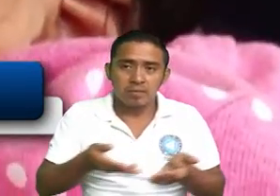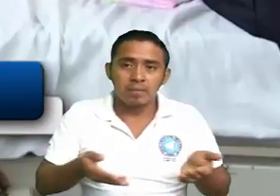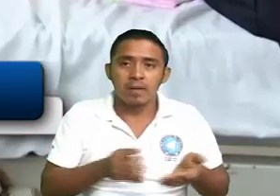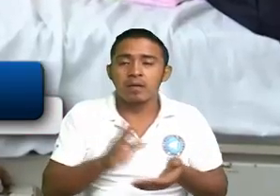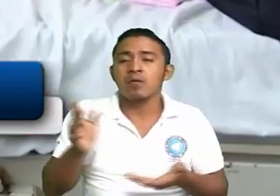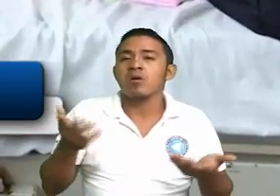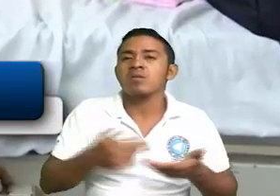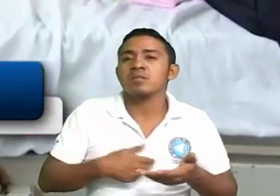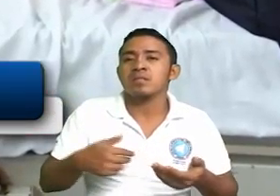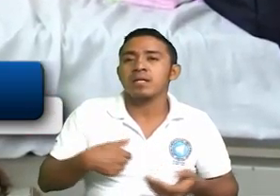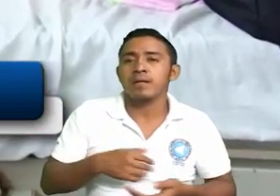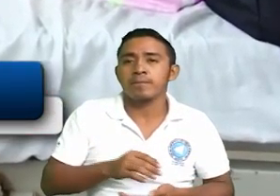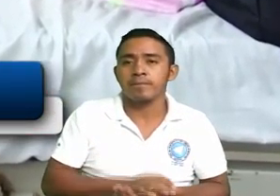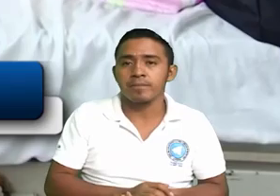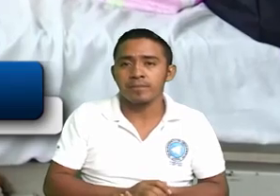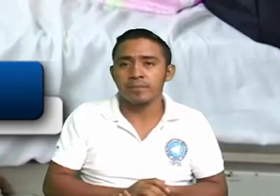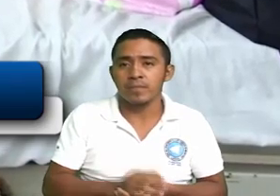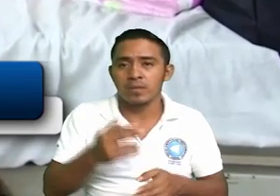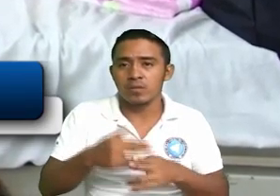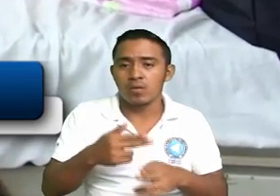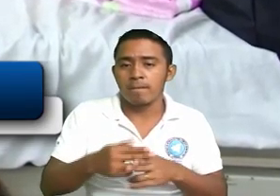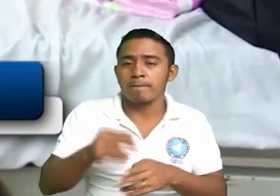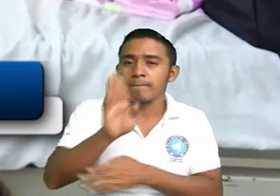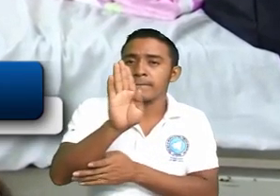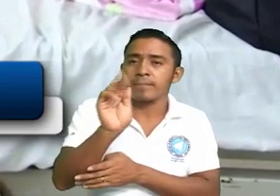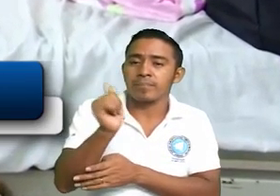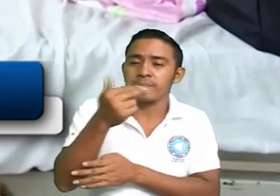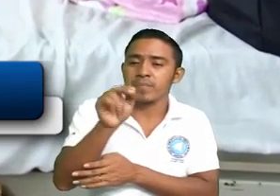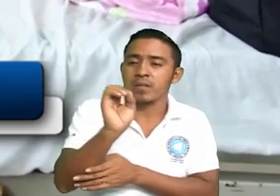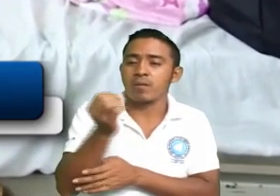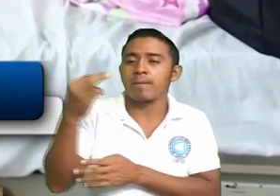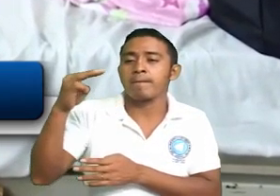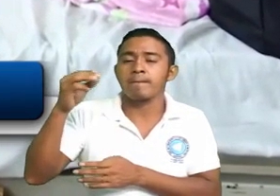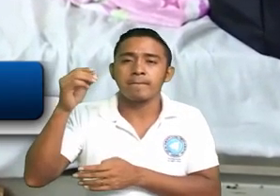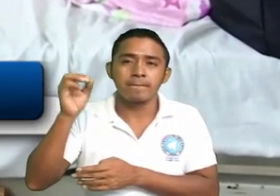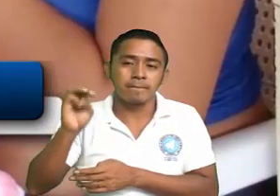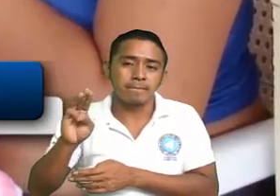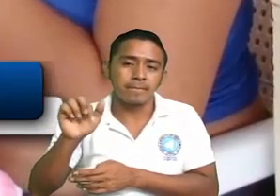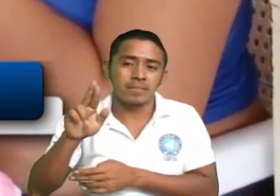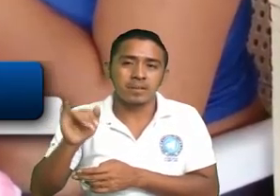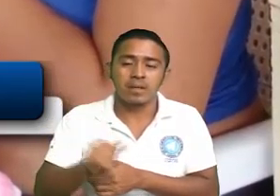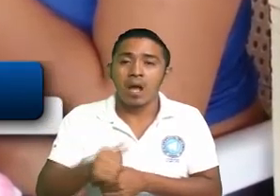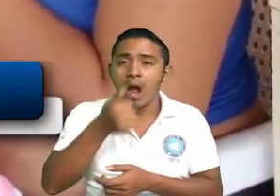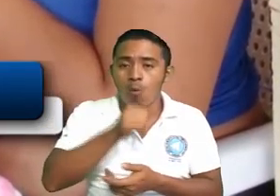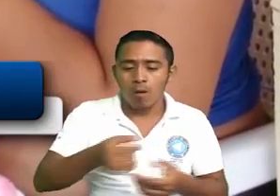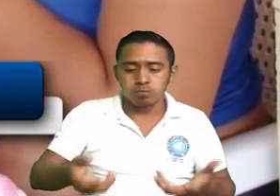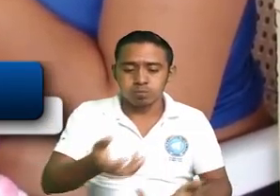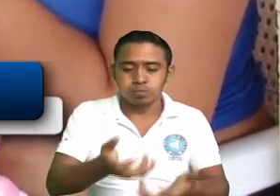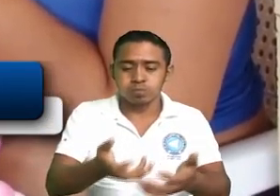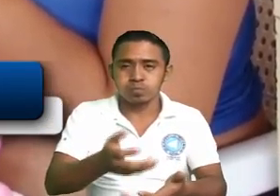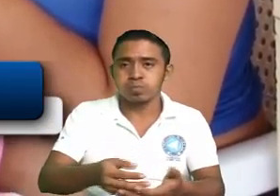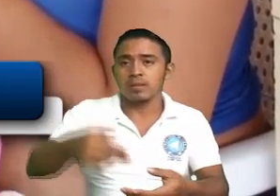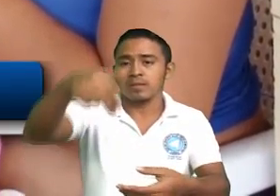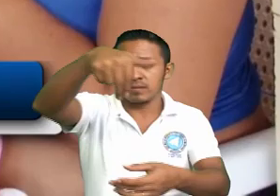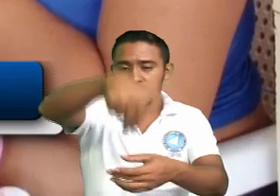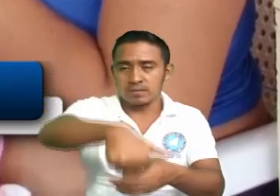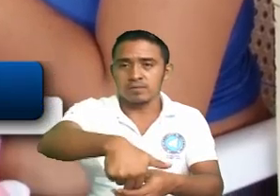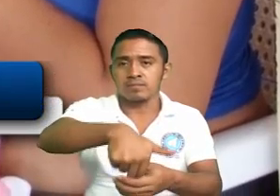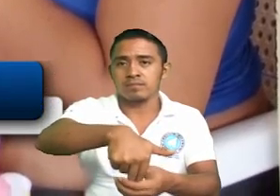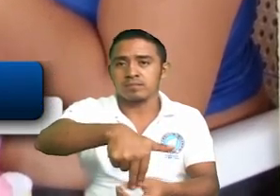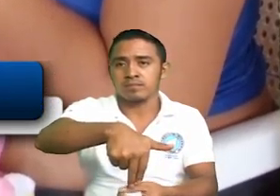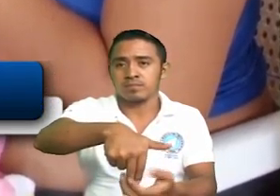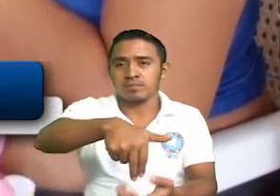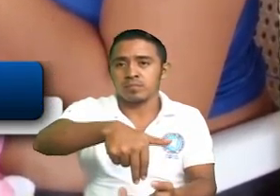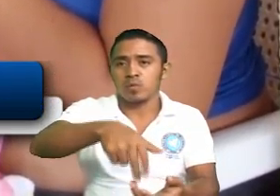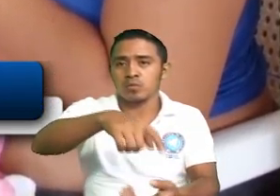en microondas o al hervir esa leche, usted está matando todas las proteínas, está dañando toda la grasa de tu